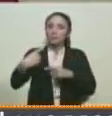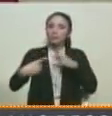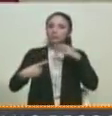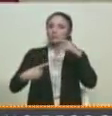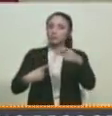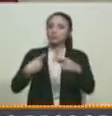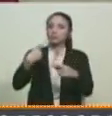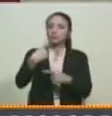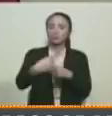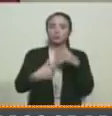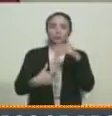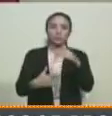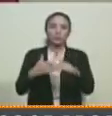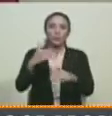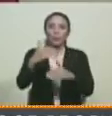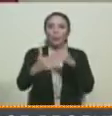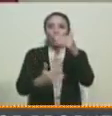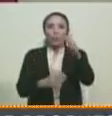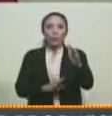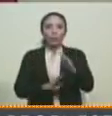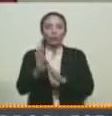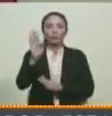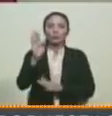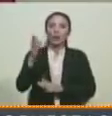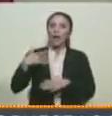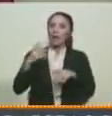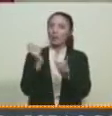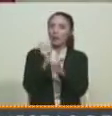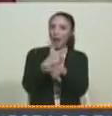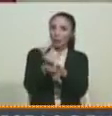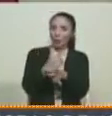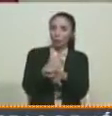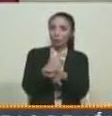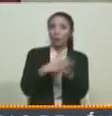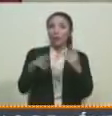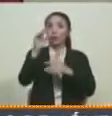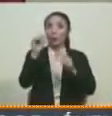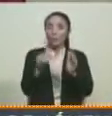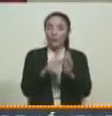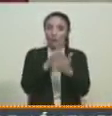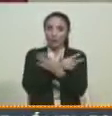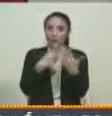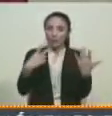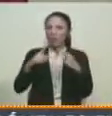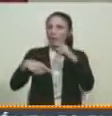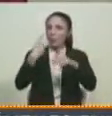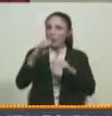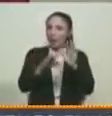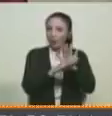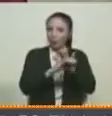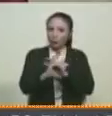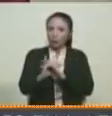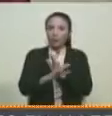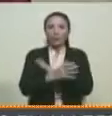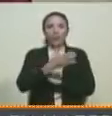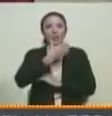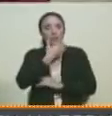y a partir del mes de agosto 2017, luego de la constituyente,